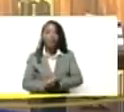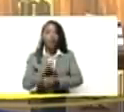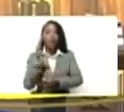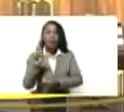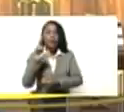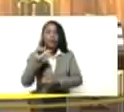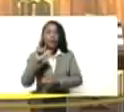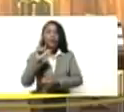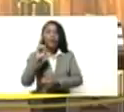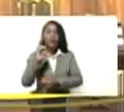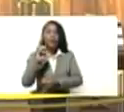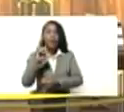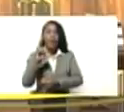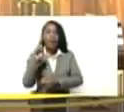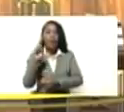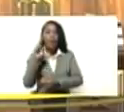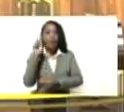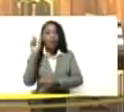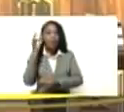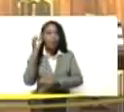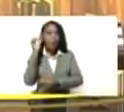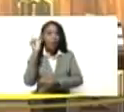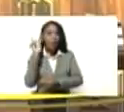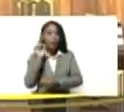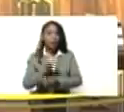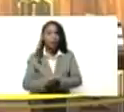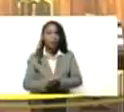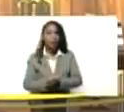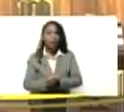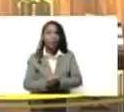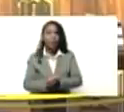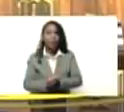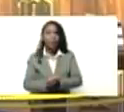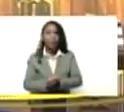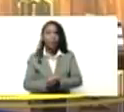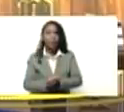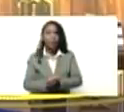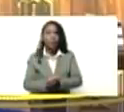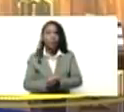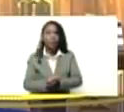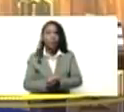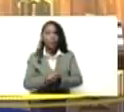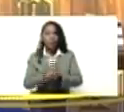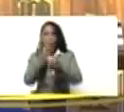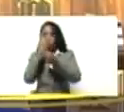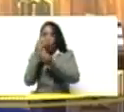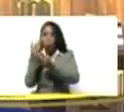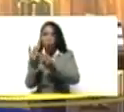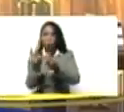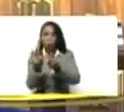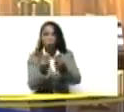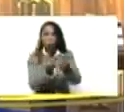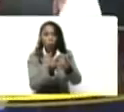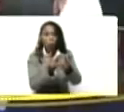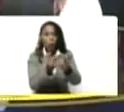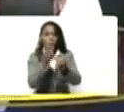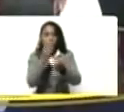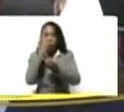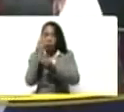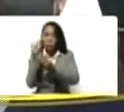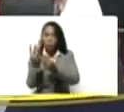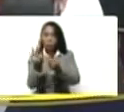años cuando hemos sido objeto de una de las agresiones más trágicas